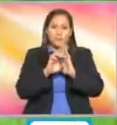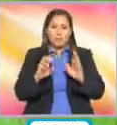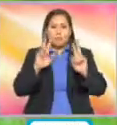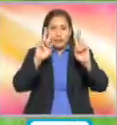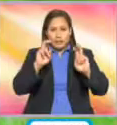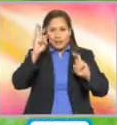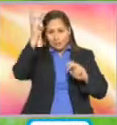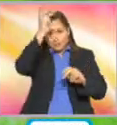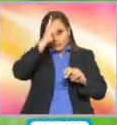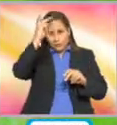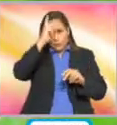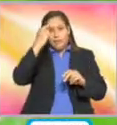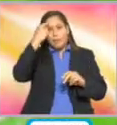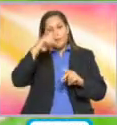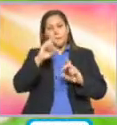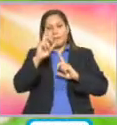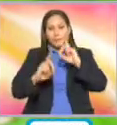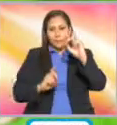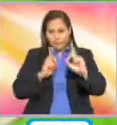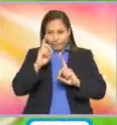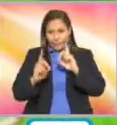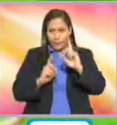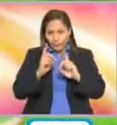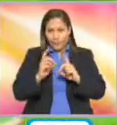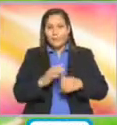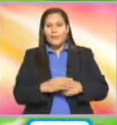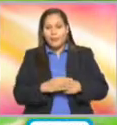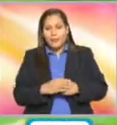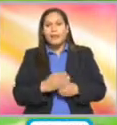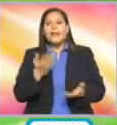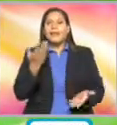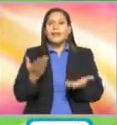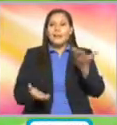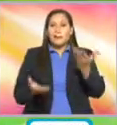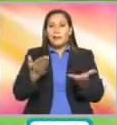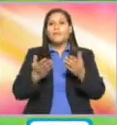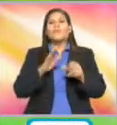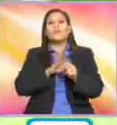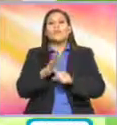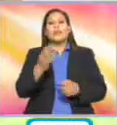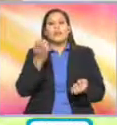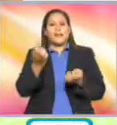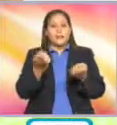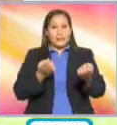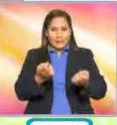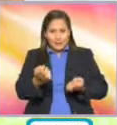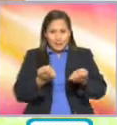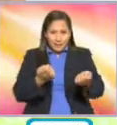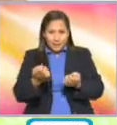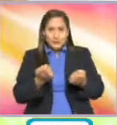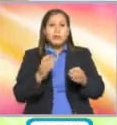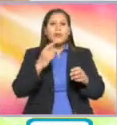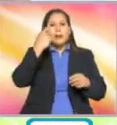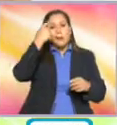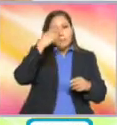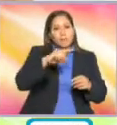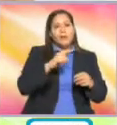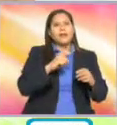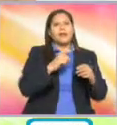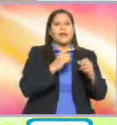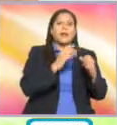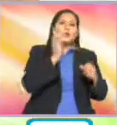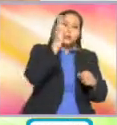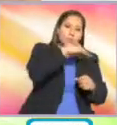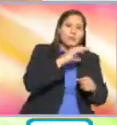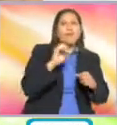llama psicología del deporte, ¿no? Sí. Pero sí depende como el tipo de ejercicio, sabemos que hay aeróbico, anaeróbico, la